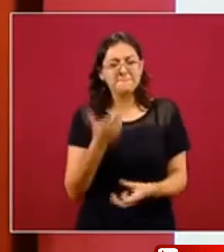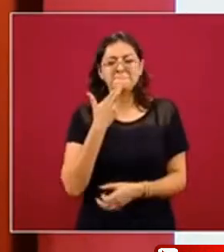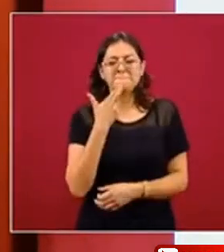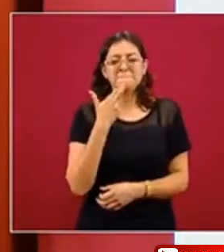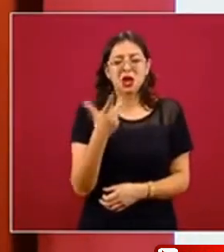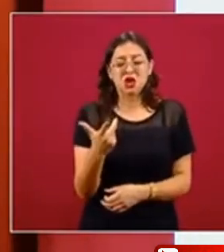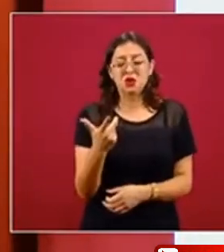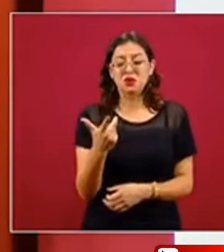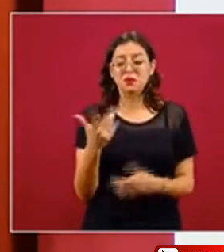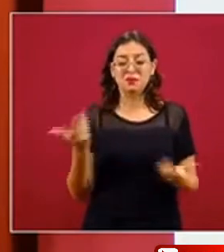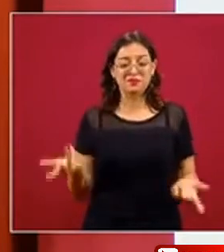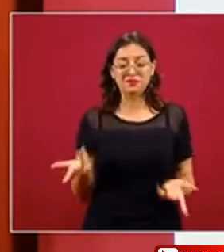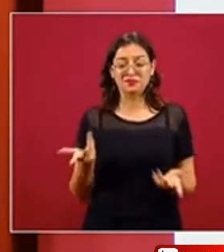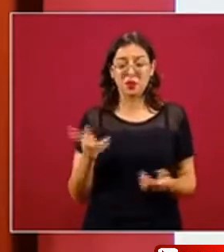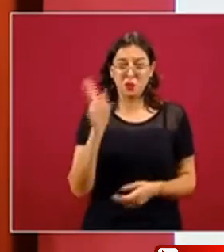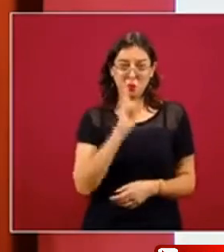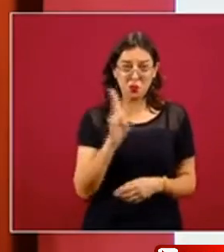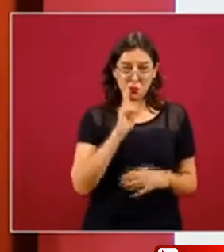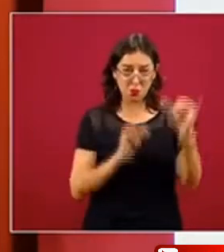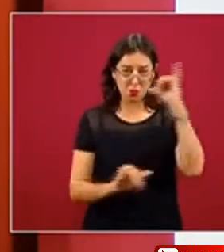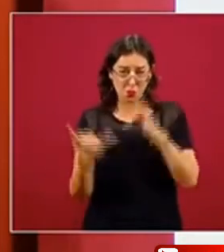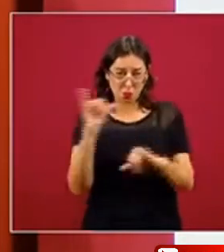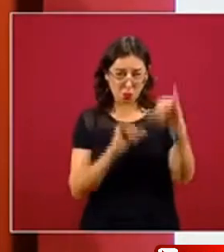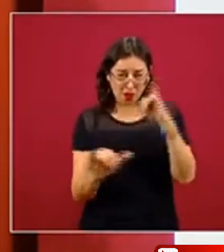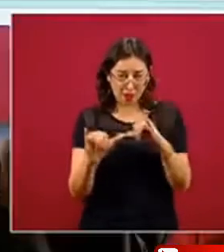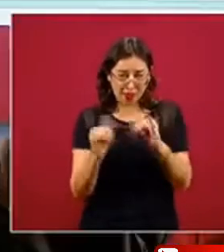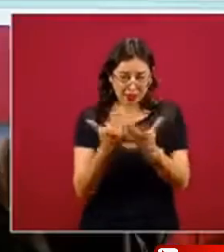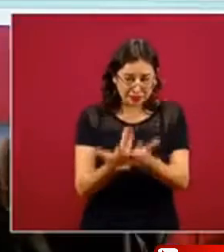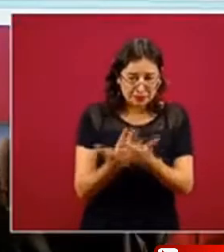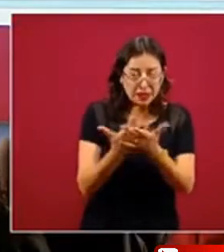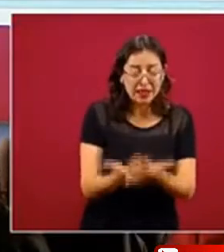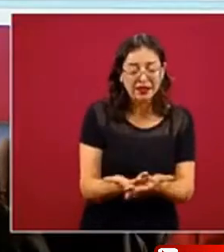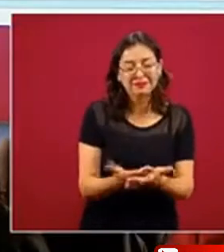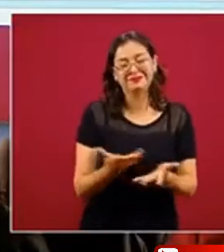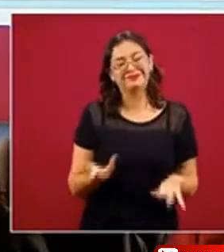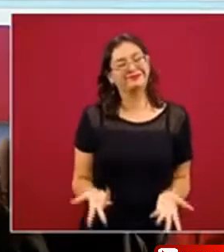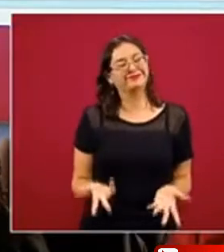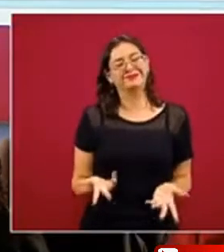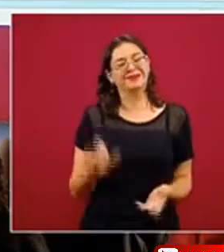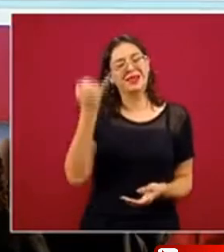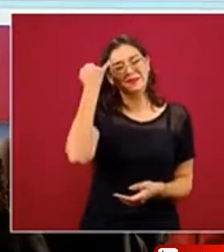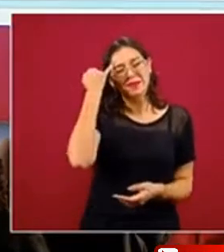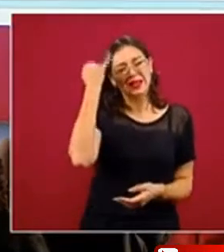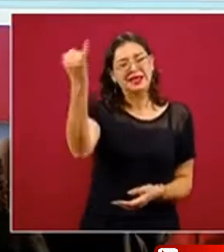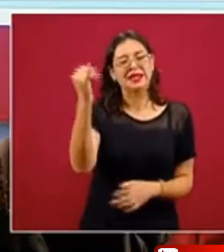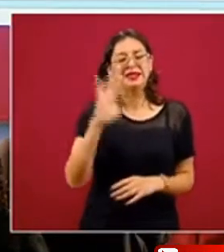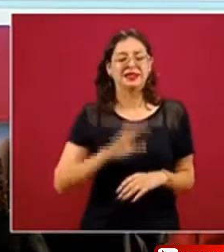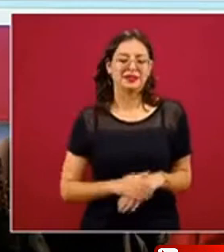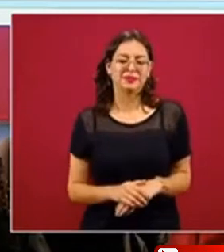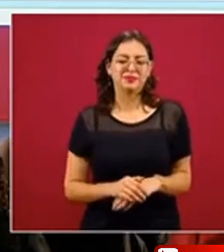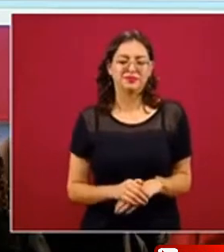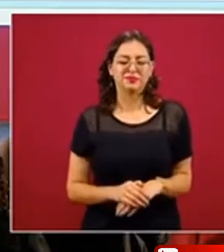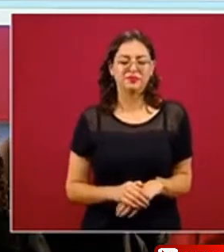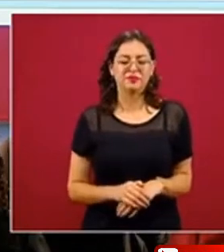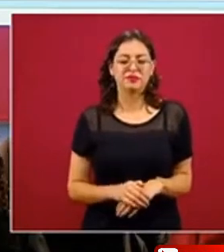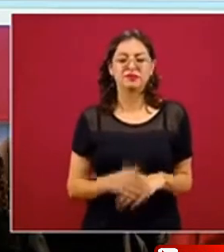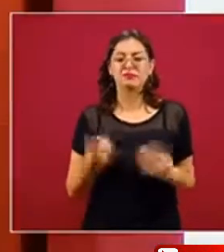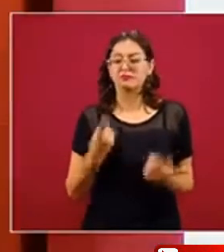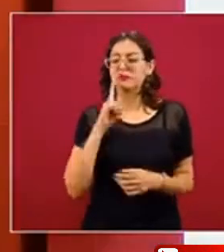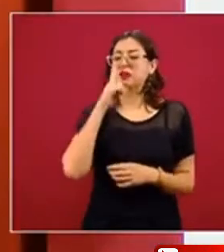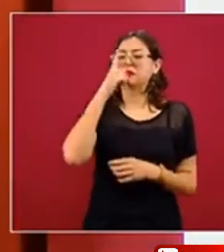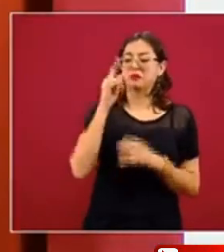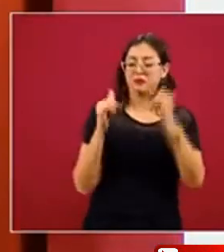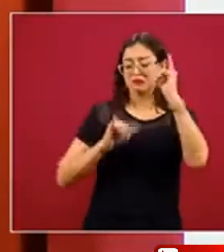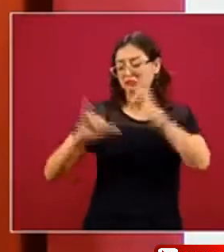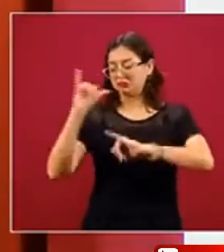se necesita esperar a la prueba. Si esperáramos a que se realice la prueba y que se haga el procesamiento